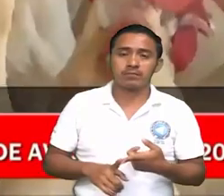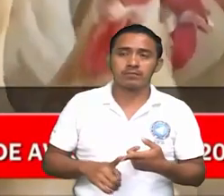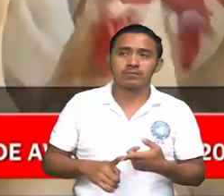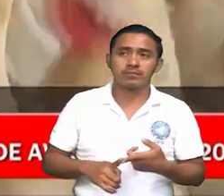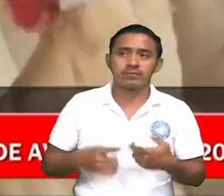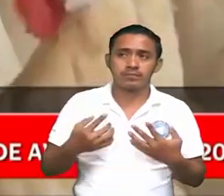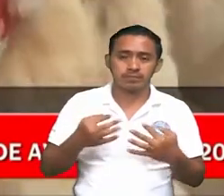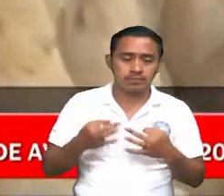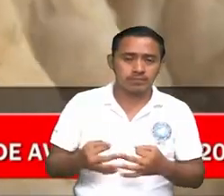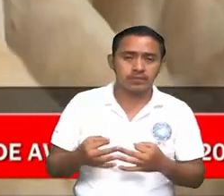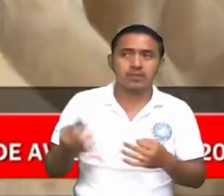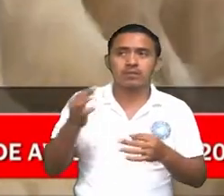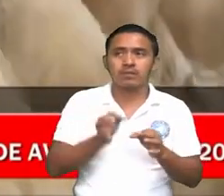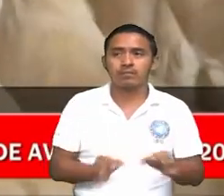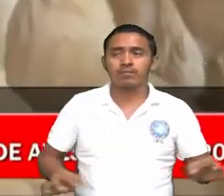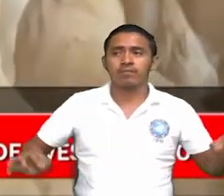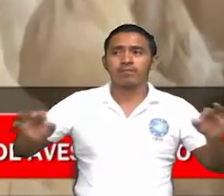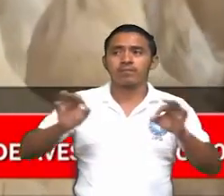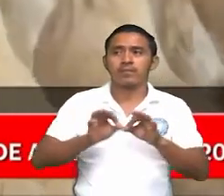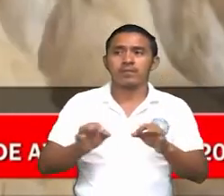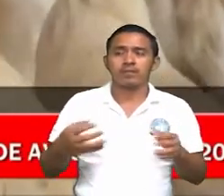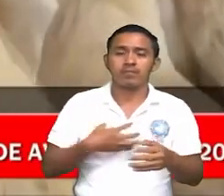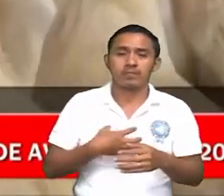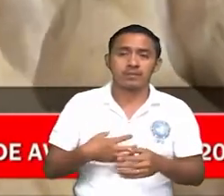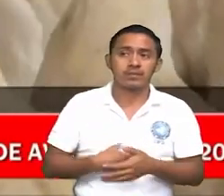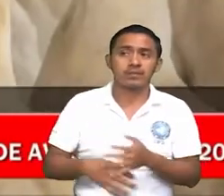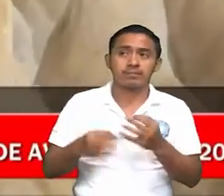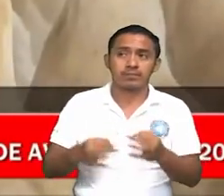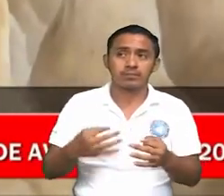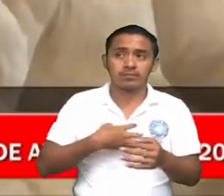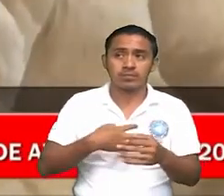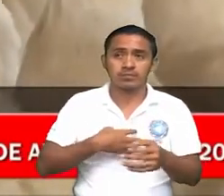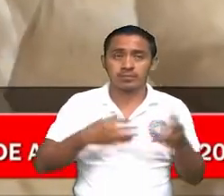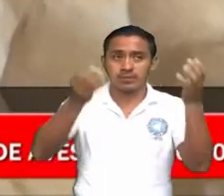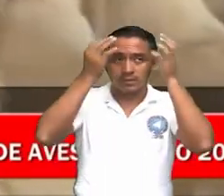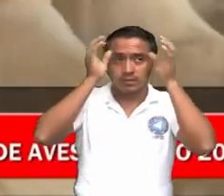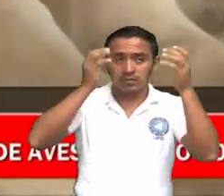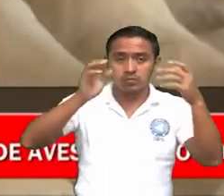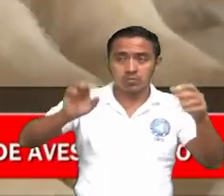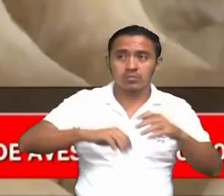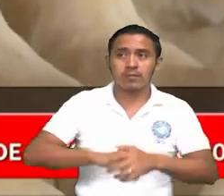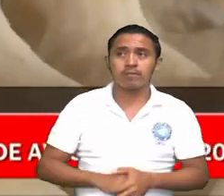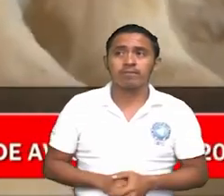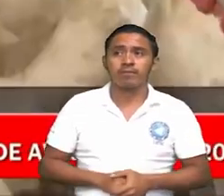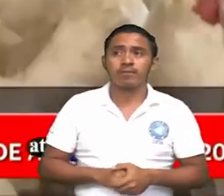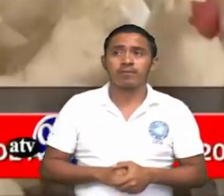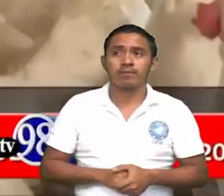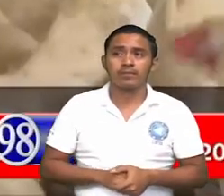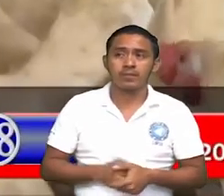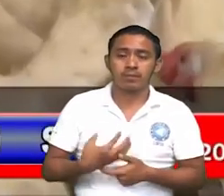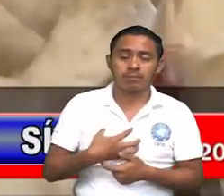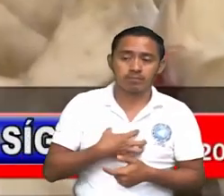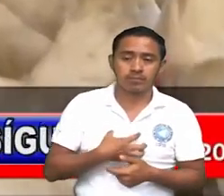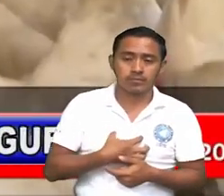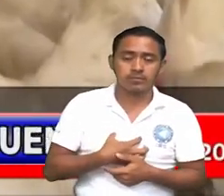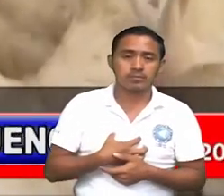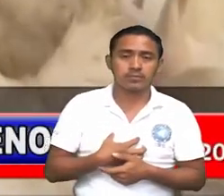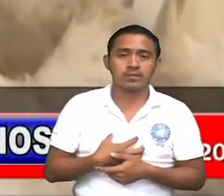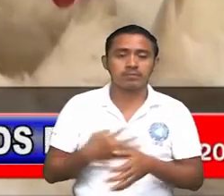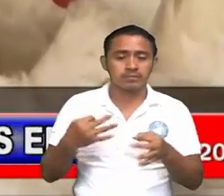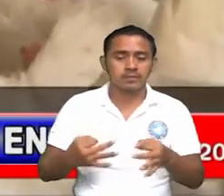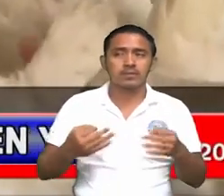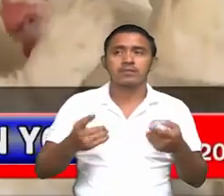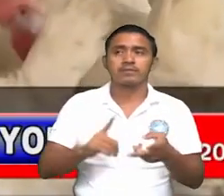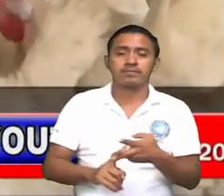es fundamental porque es parte de nuestra cultura. Es parte de nuestra cultura que en cada patio, en